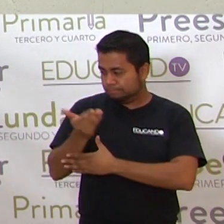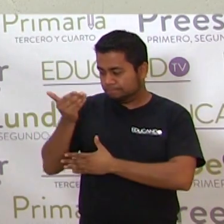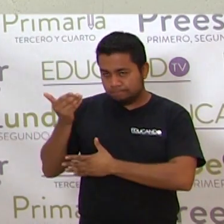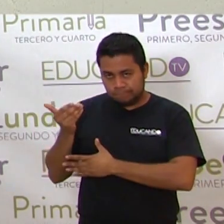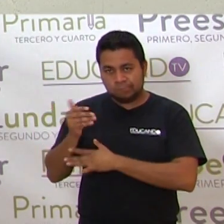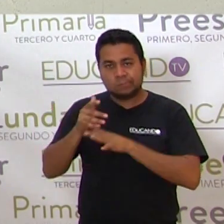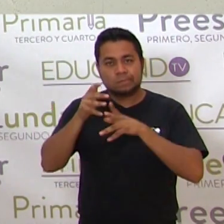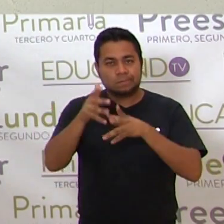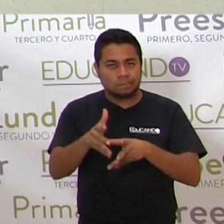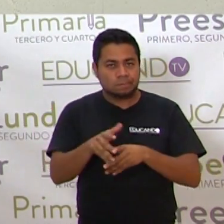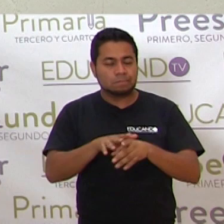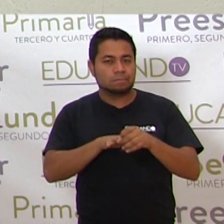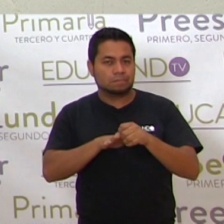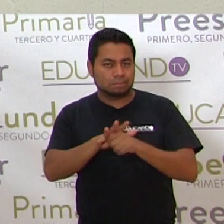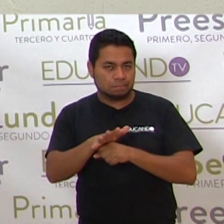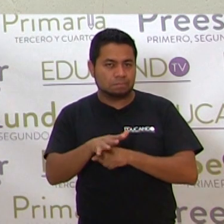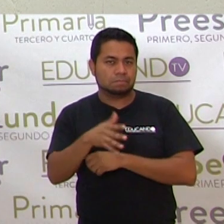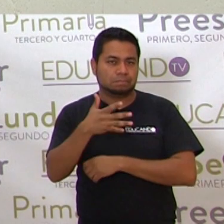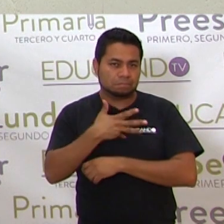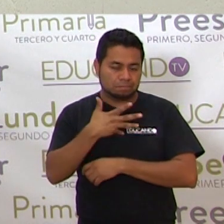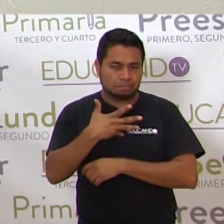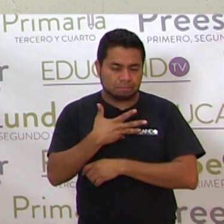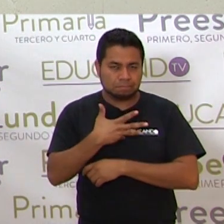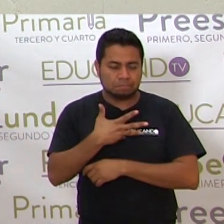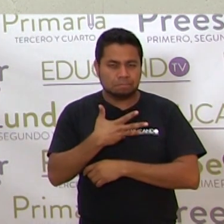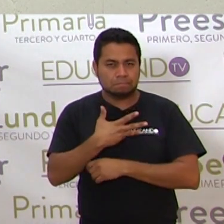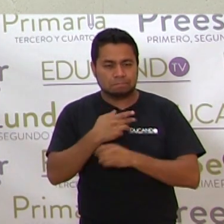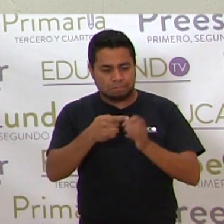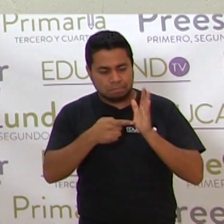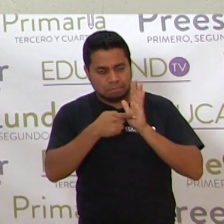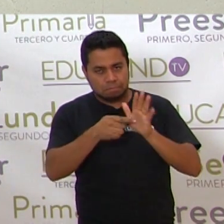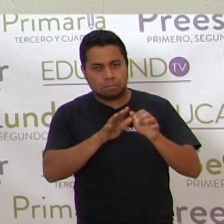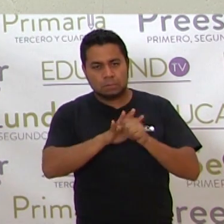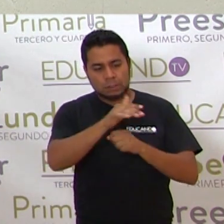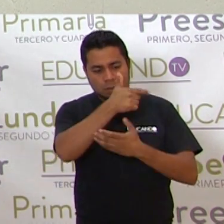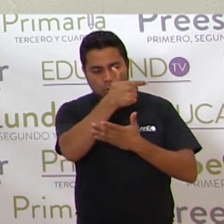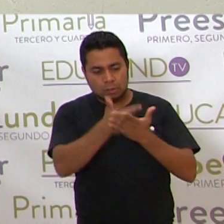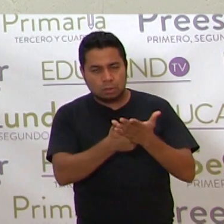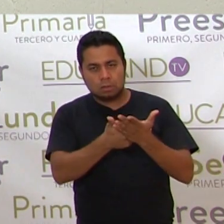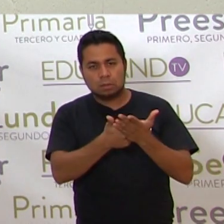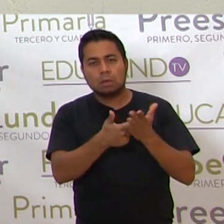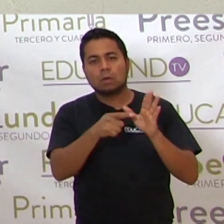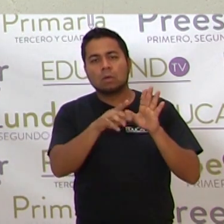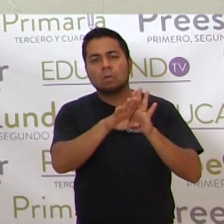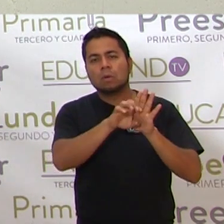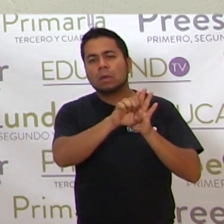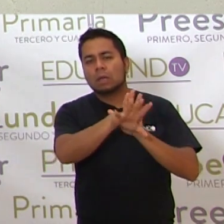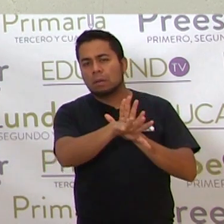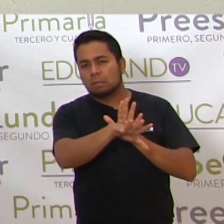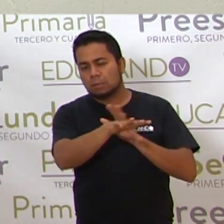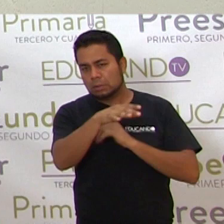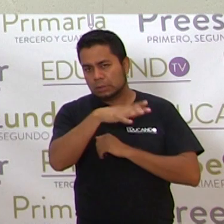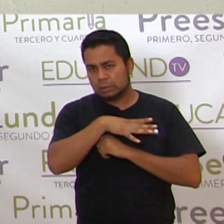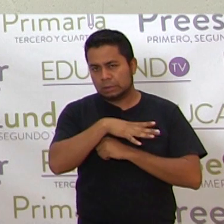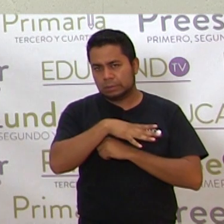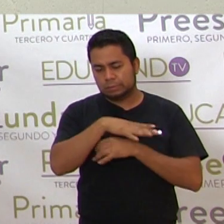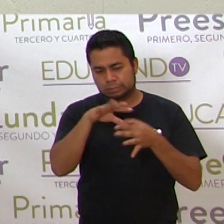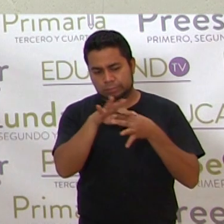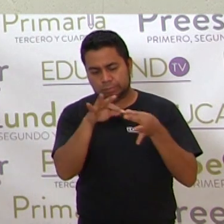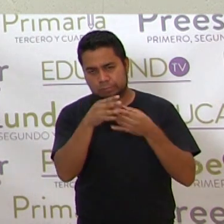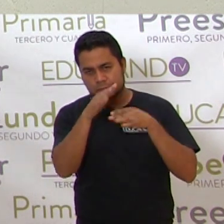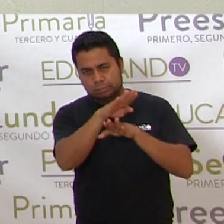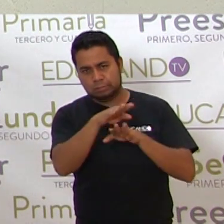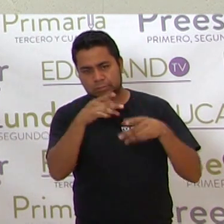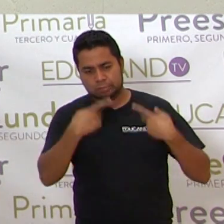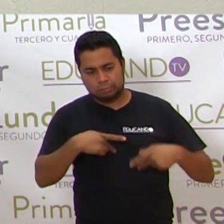vimos este guión que tenemos como ejemplo. Hablamos de lo que son los personajes, hablamos